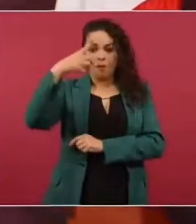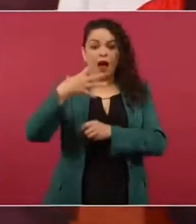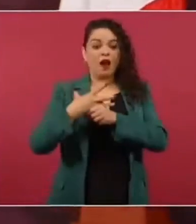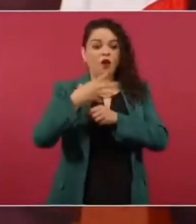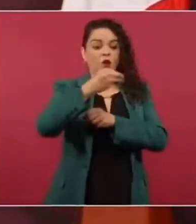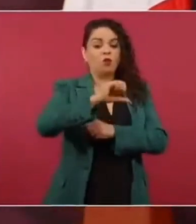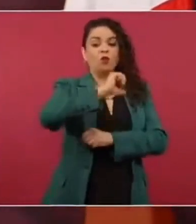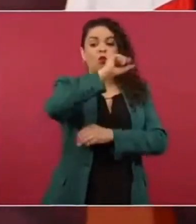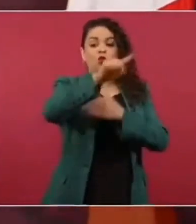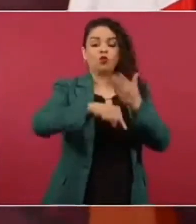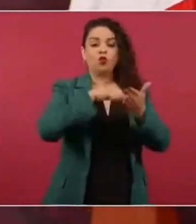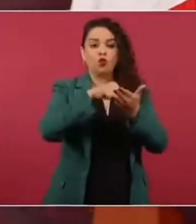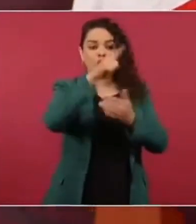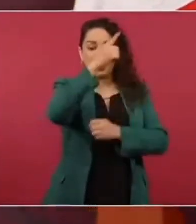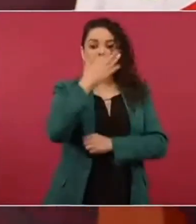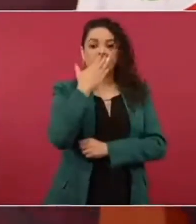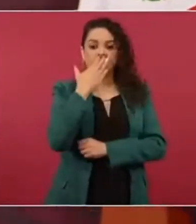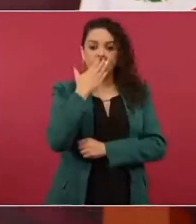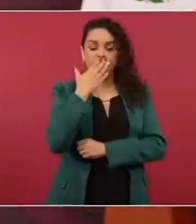mínimo 3 plantas más,